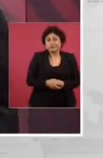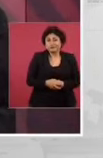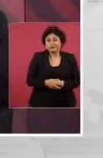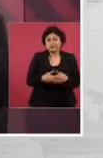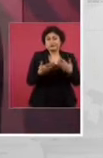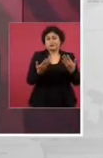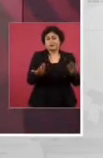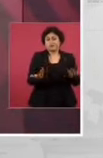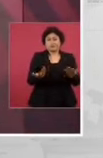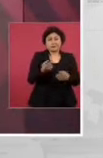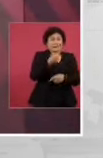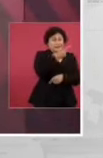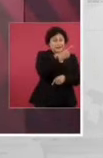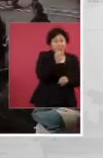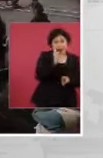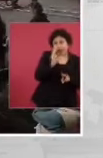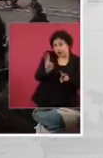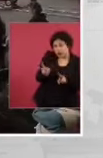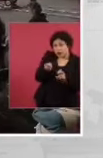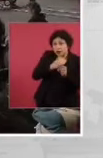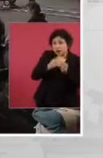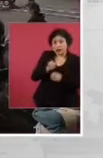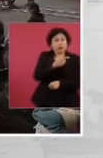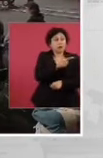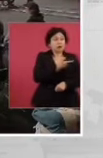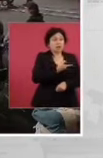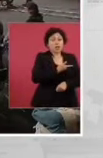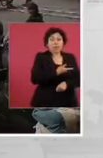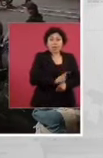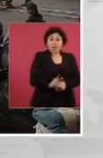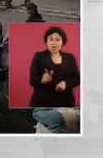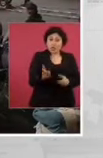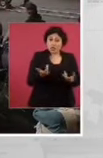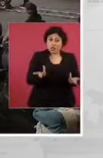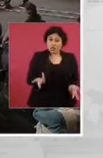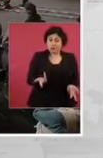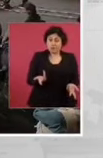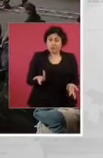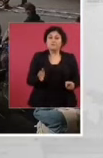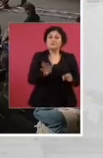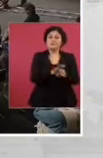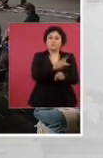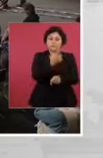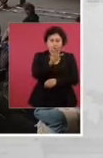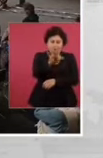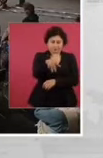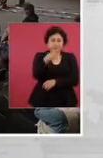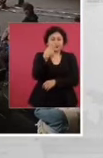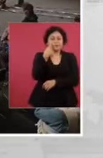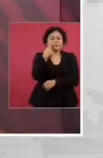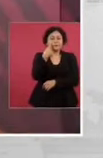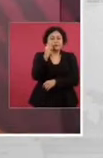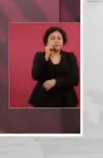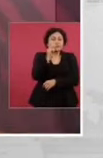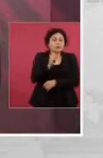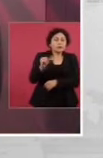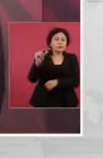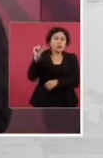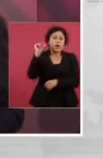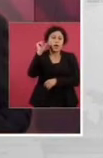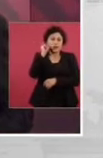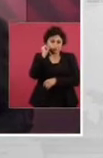vías. En la primera, en la parte de lo periodístico, también me parece que ha faltado por parte de quien escribió